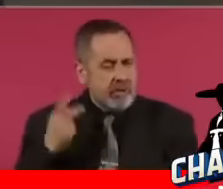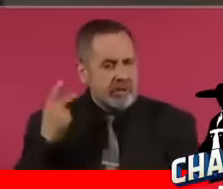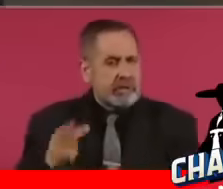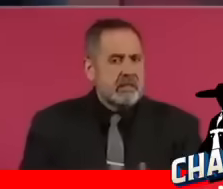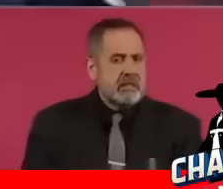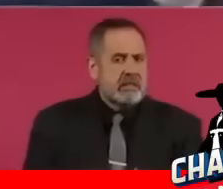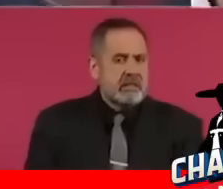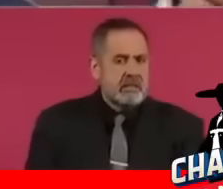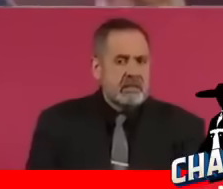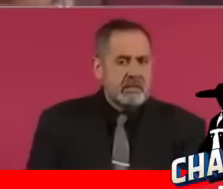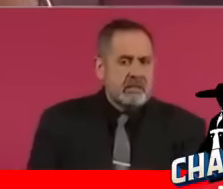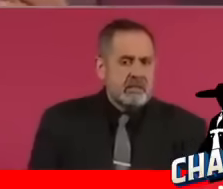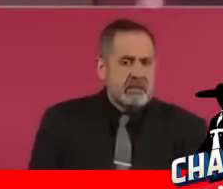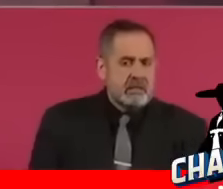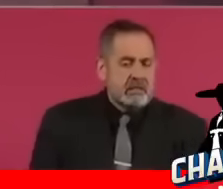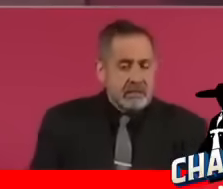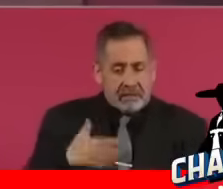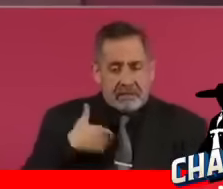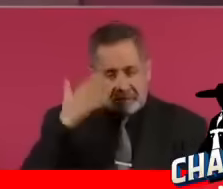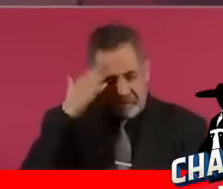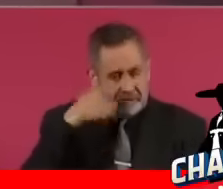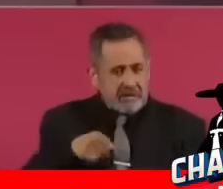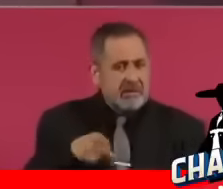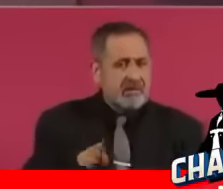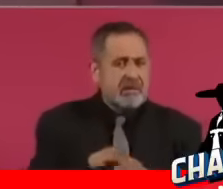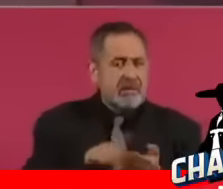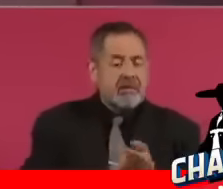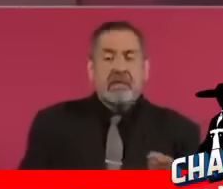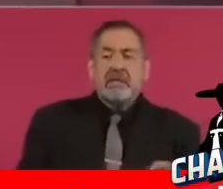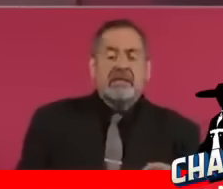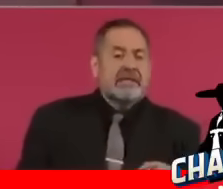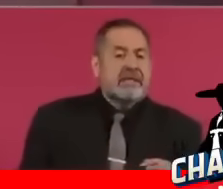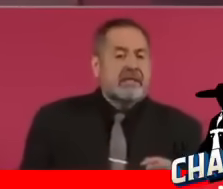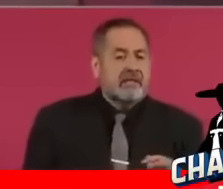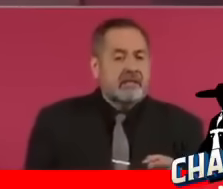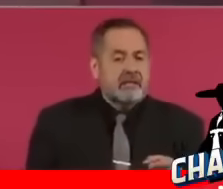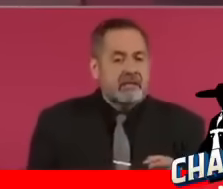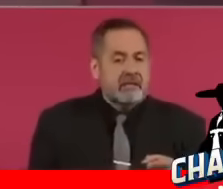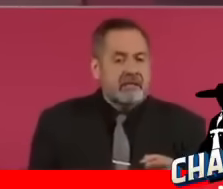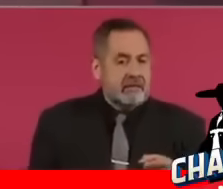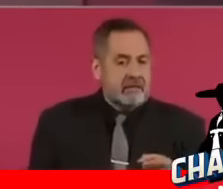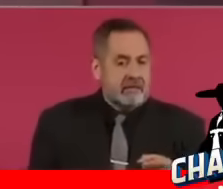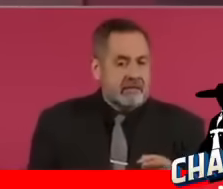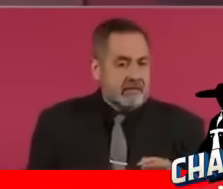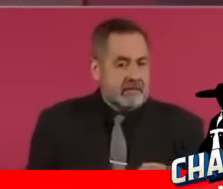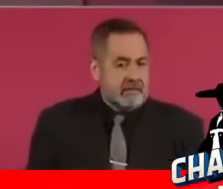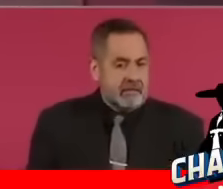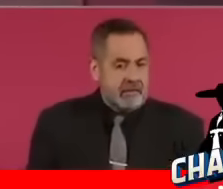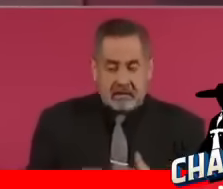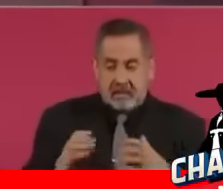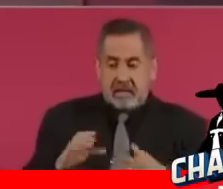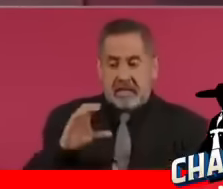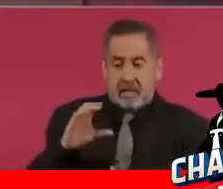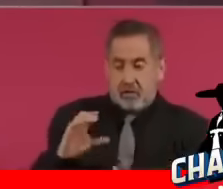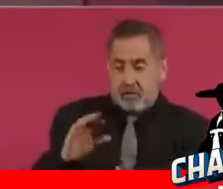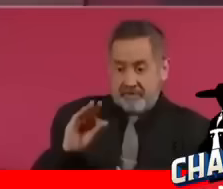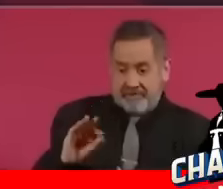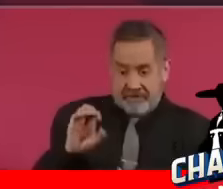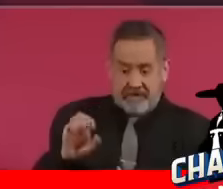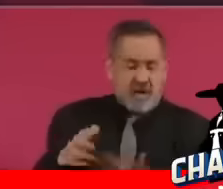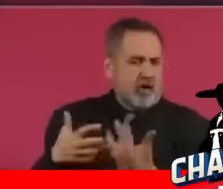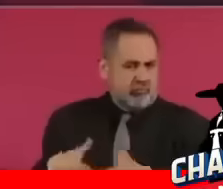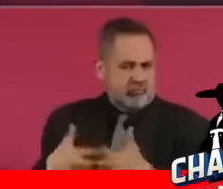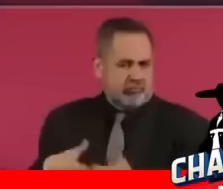sí. ¿Saben cuánto estaba ya generando la Comisión Federal de